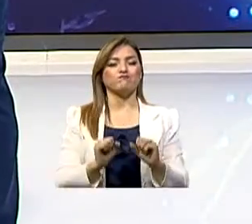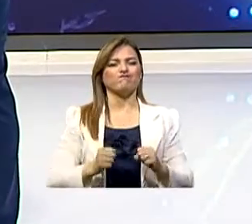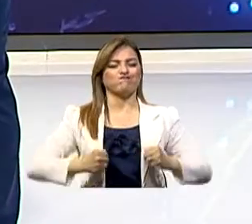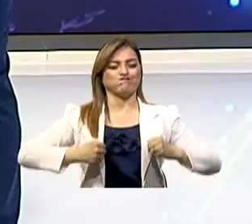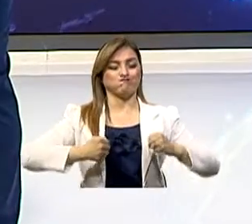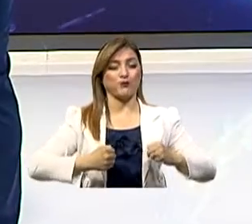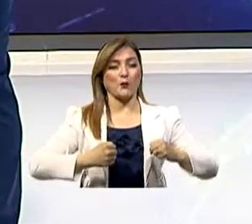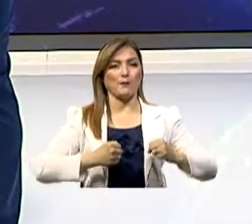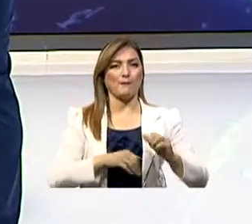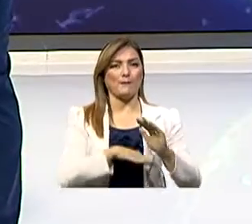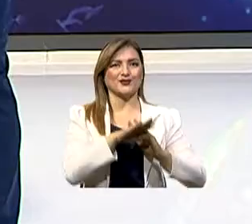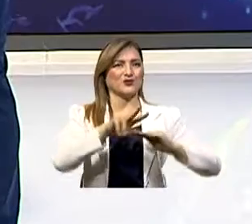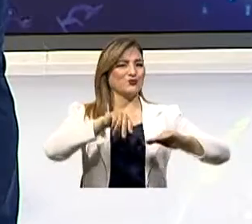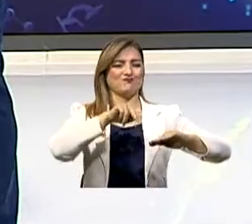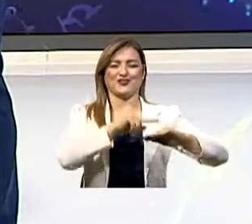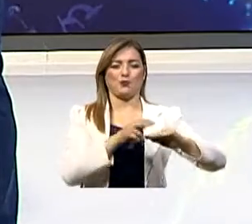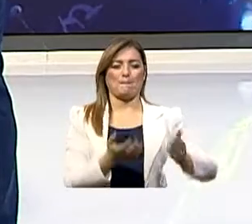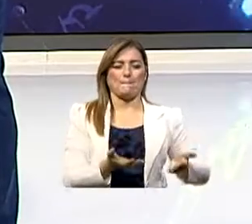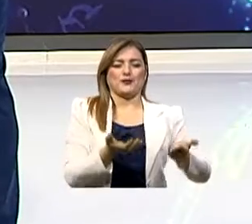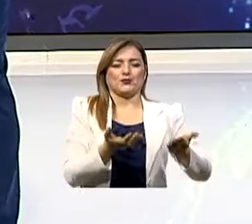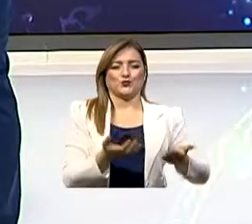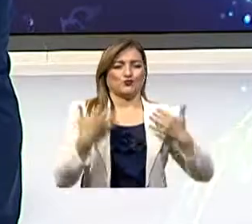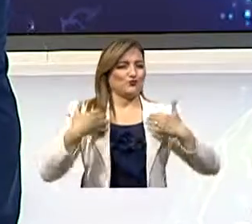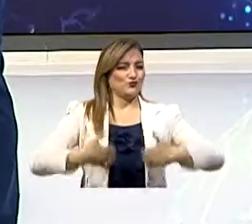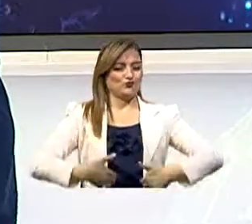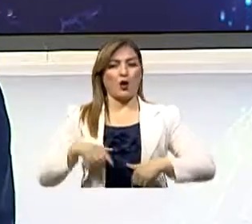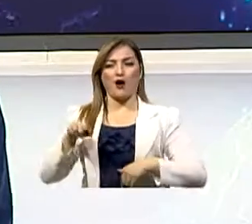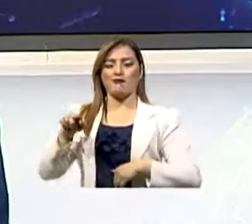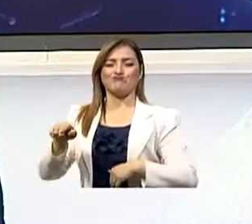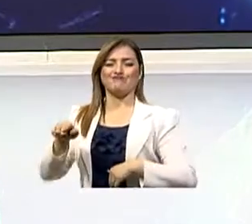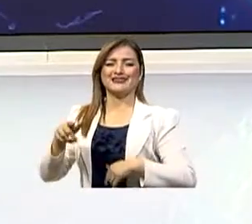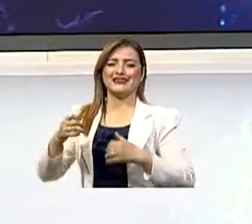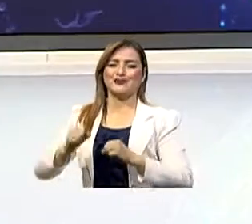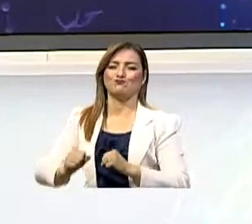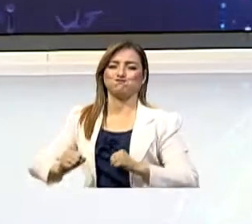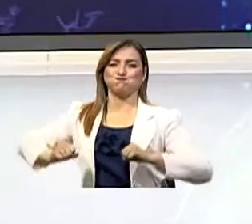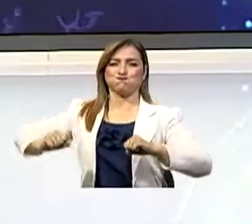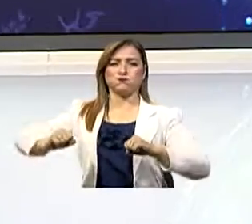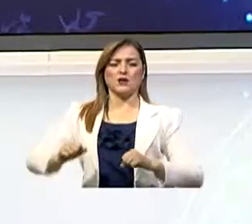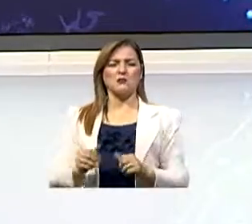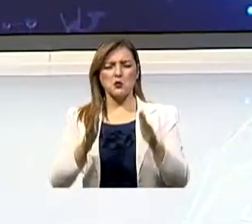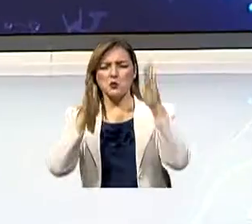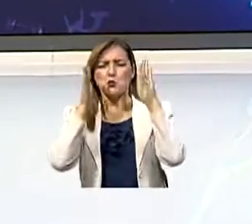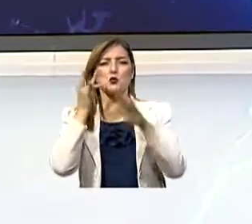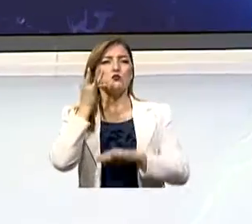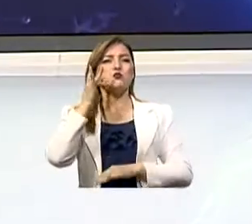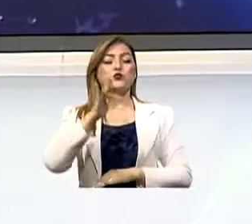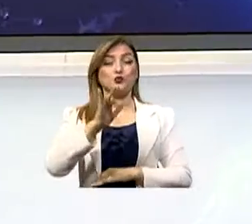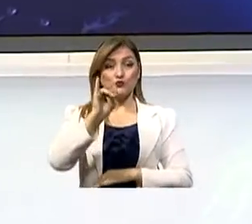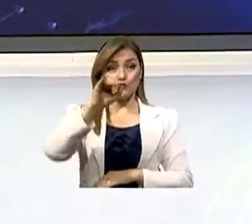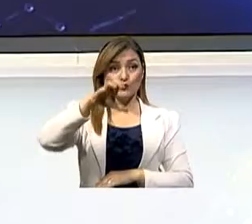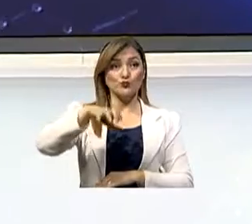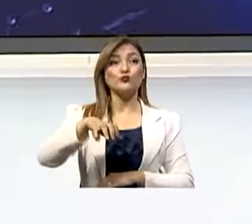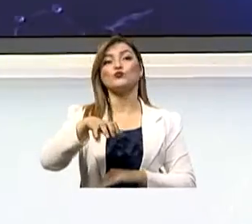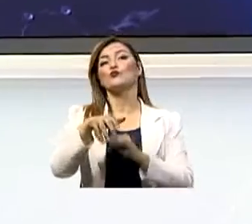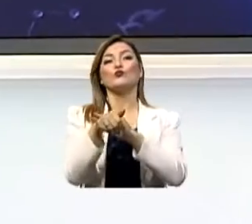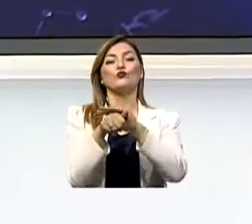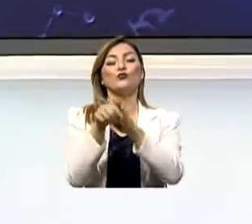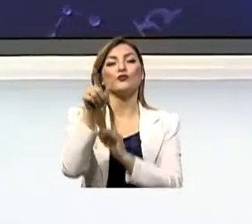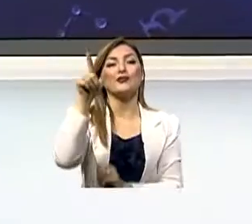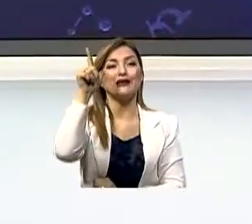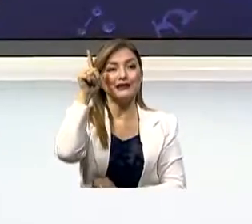obesidad sin embargo nos llama la atención que por ejemplo las islas galápagos como ustedes pueden ver aquí las islas galápagos lideran